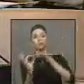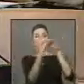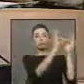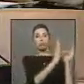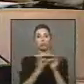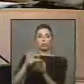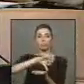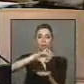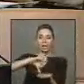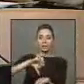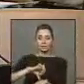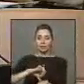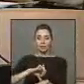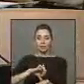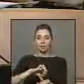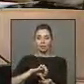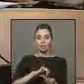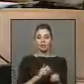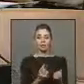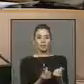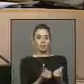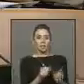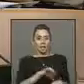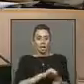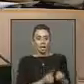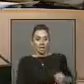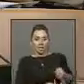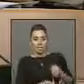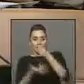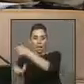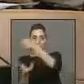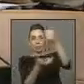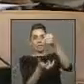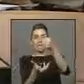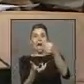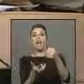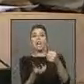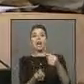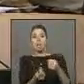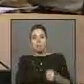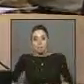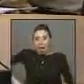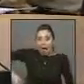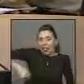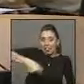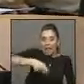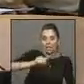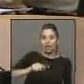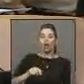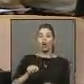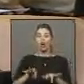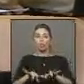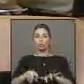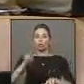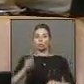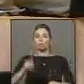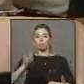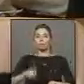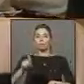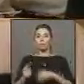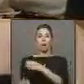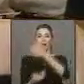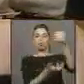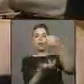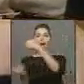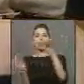ya los capitales se mueven de un lado hacia otro con un solo clic, pero muchas veces los Estados-Nación ponen restricciones a las personas, a los